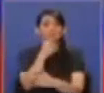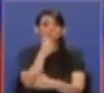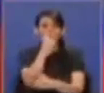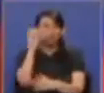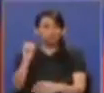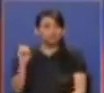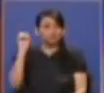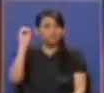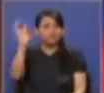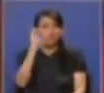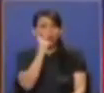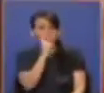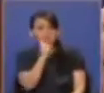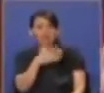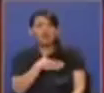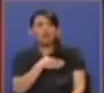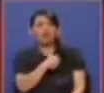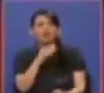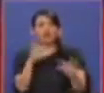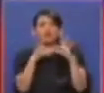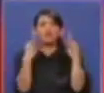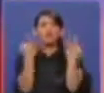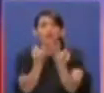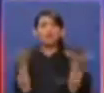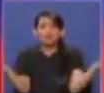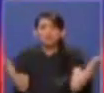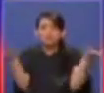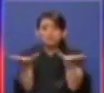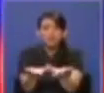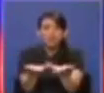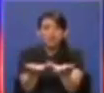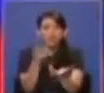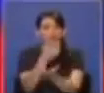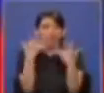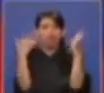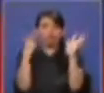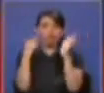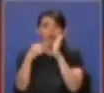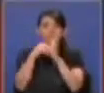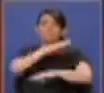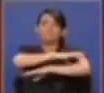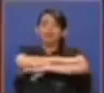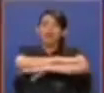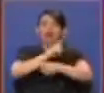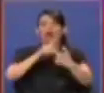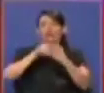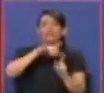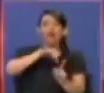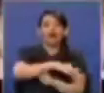videos cómo están las familias, se reúnen. Este tipo de obras, como el Malecón, Parque Lineal,